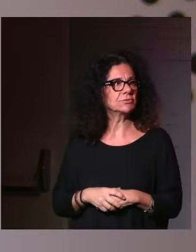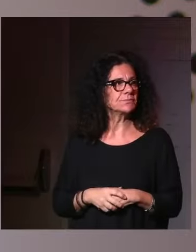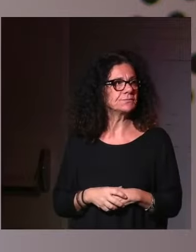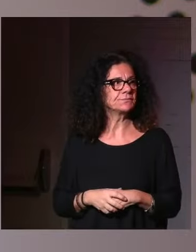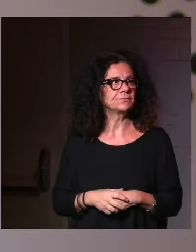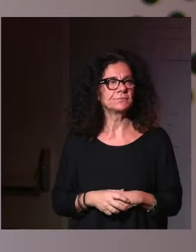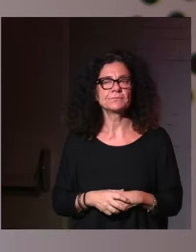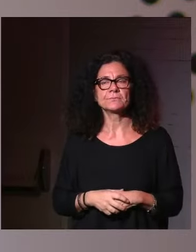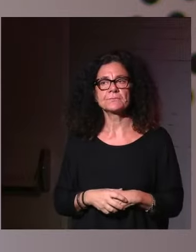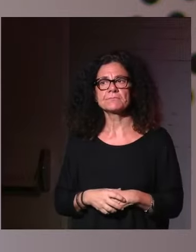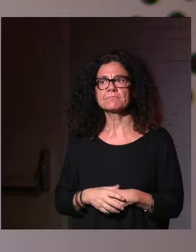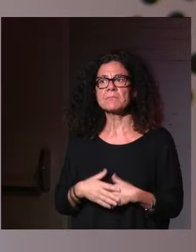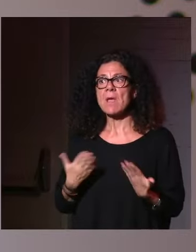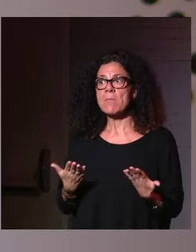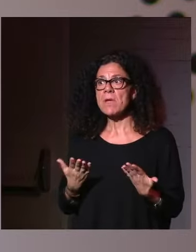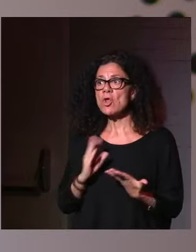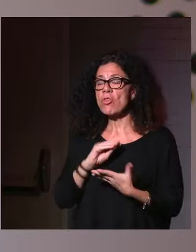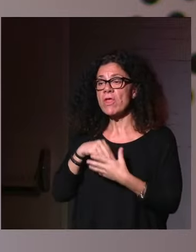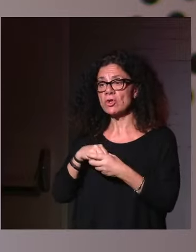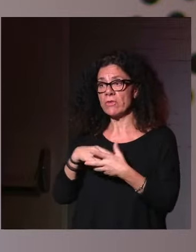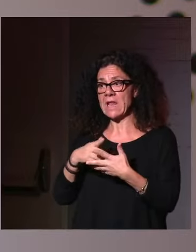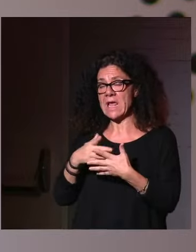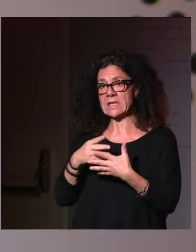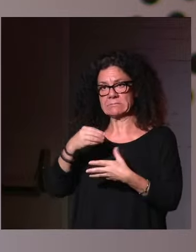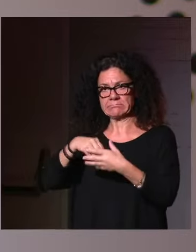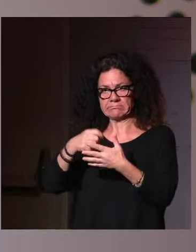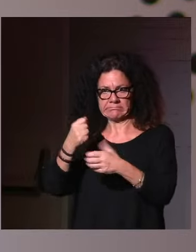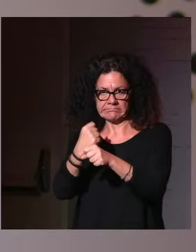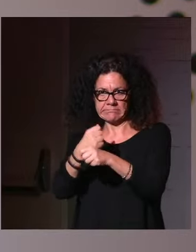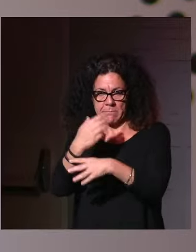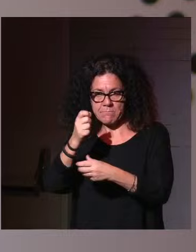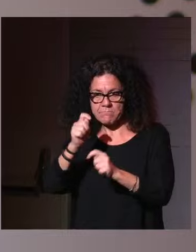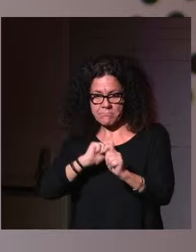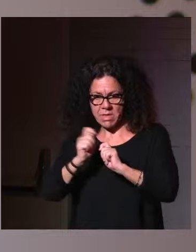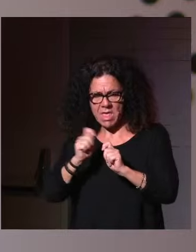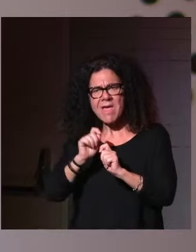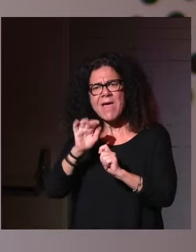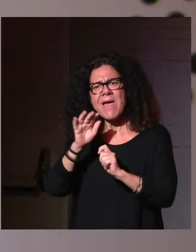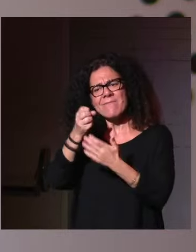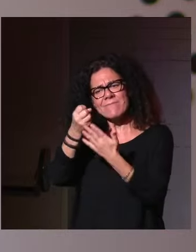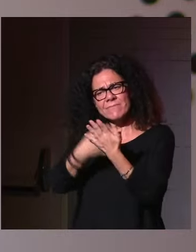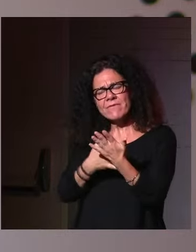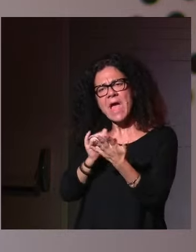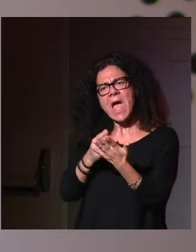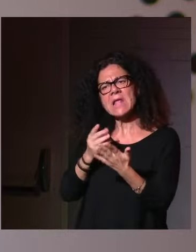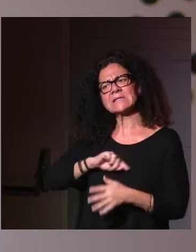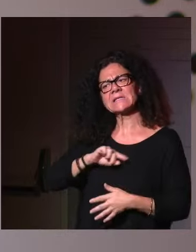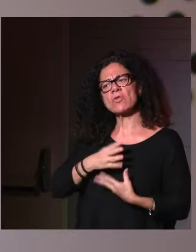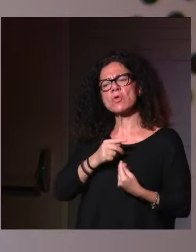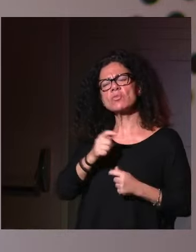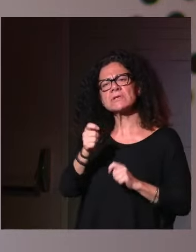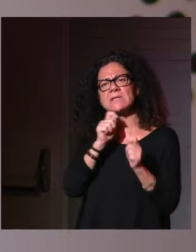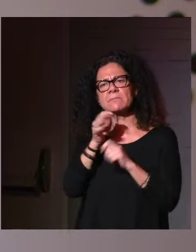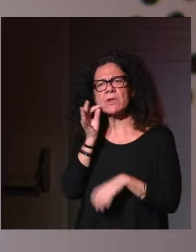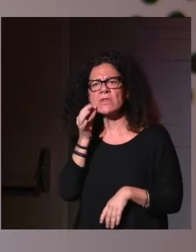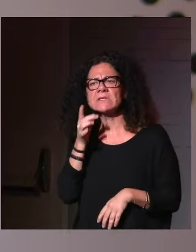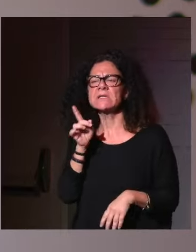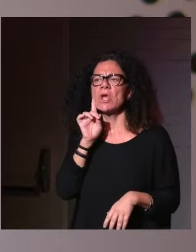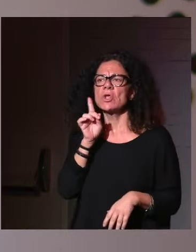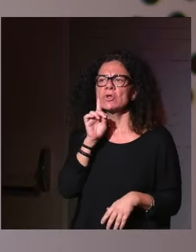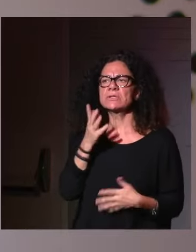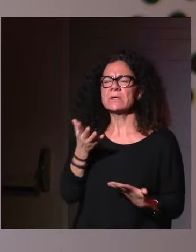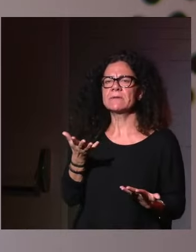e Pero dentro de las redacciones también hay a veces no la sensación de muchas periodistas de no saber muy bien